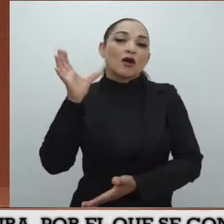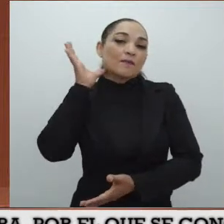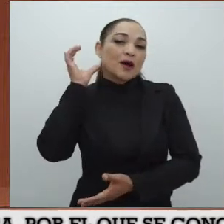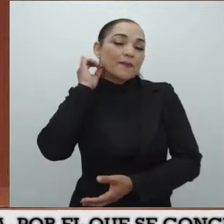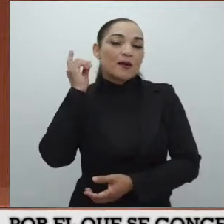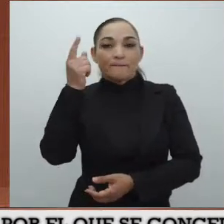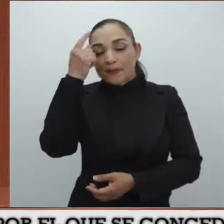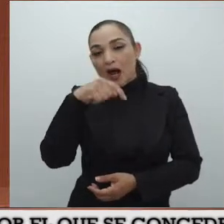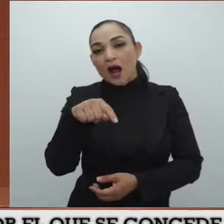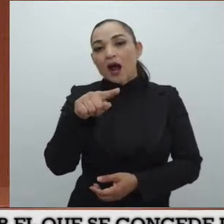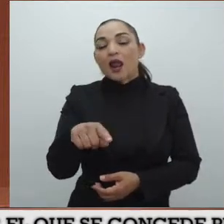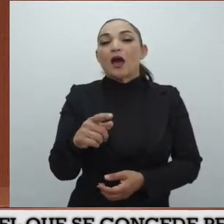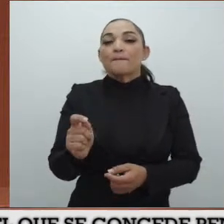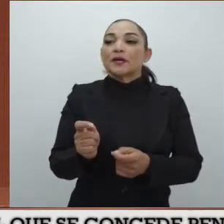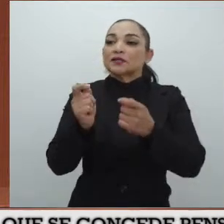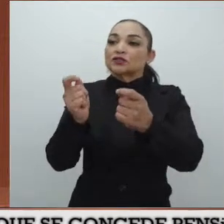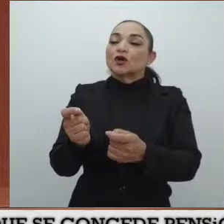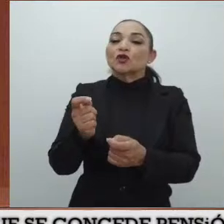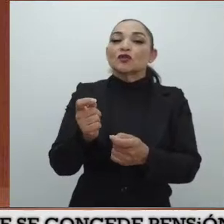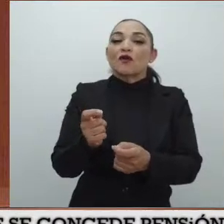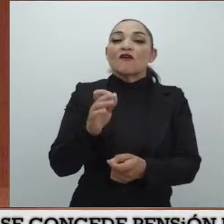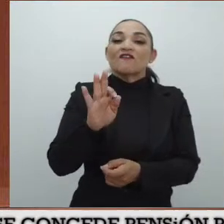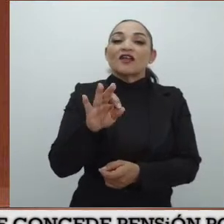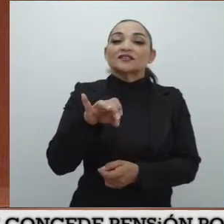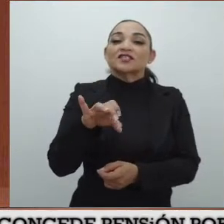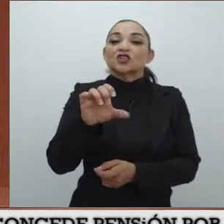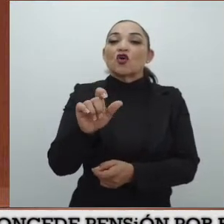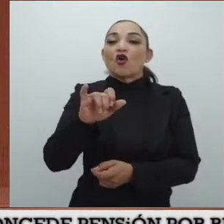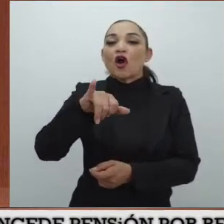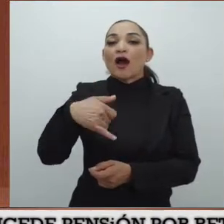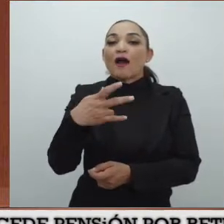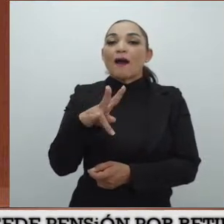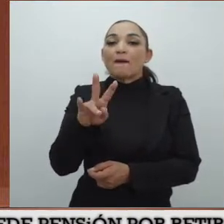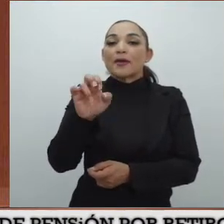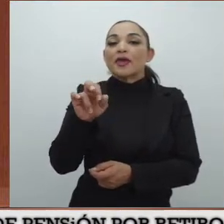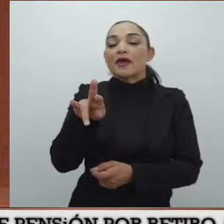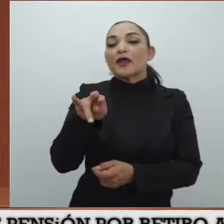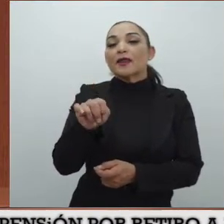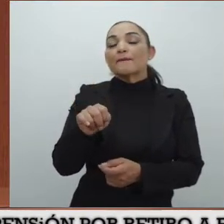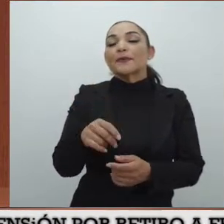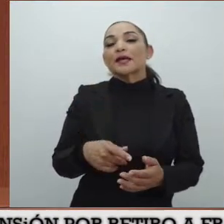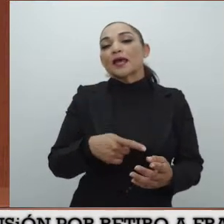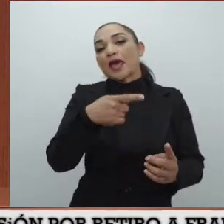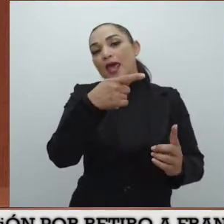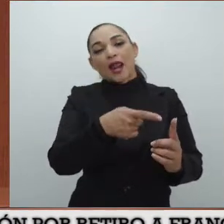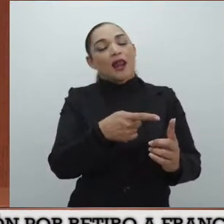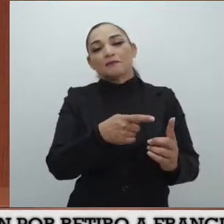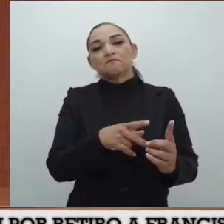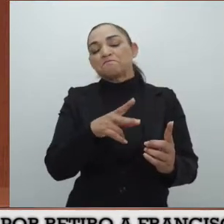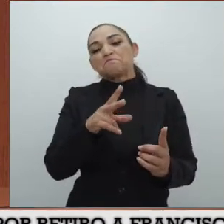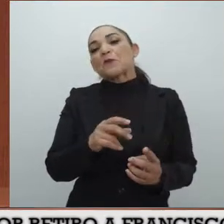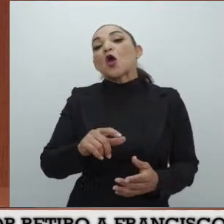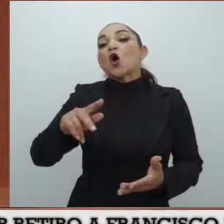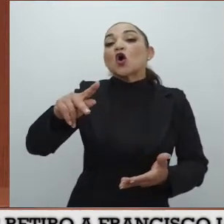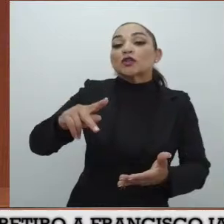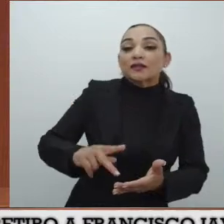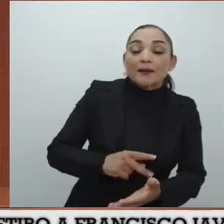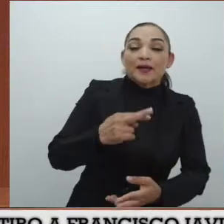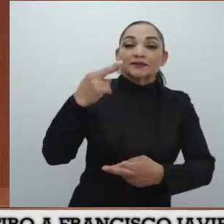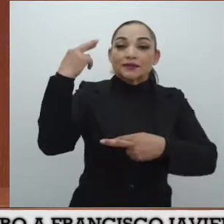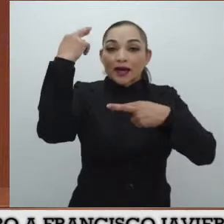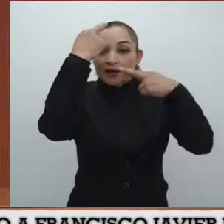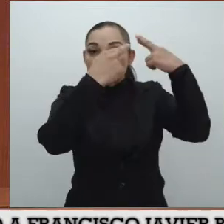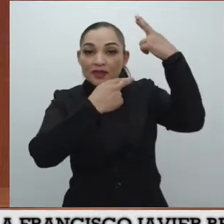Benítez Serrano. Lo anterior, debido a que considero importante que esta soberanía analice nuevamente el proyecto y valore los